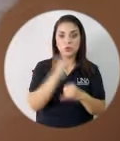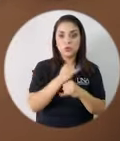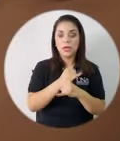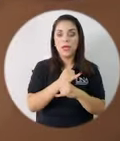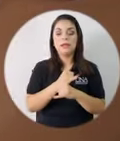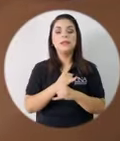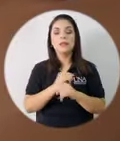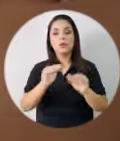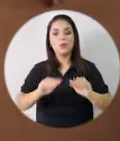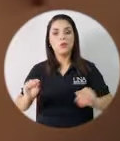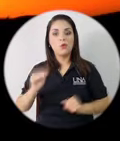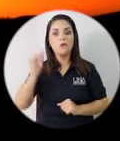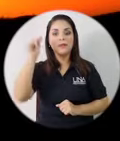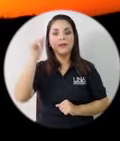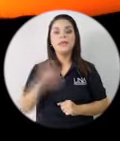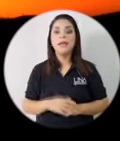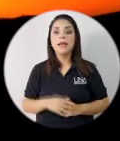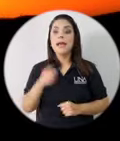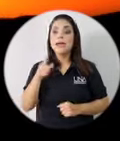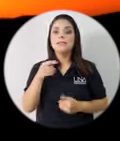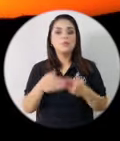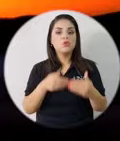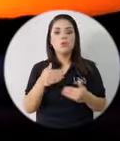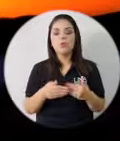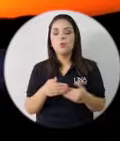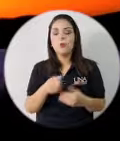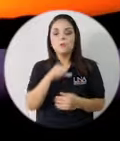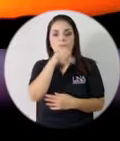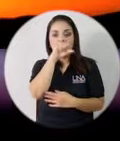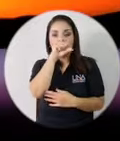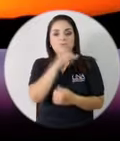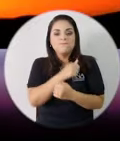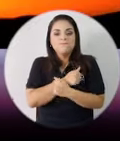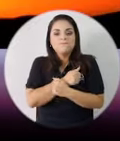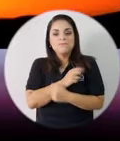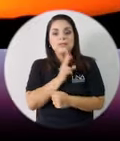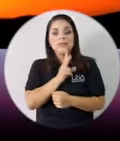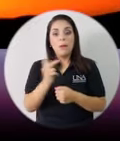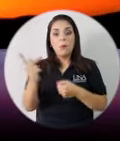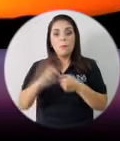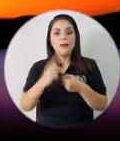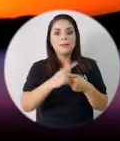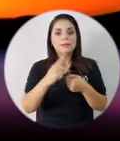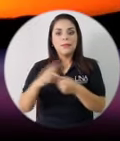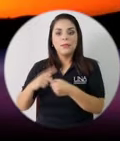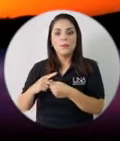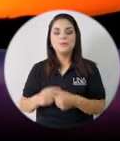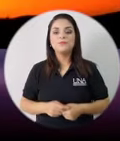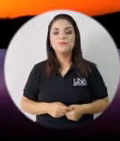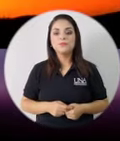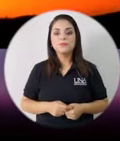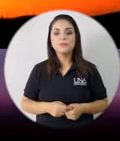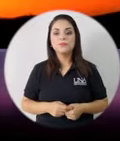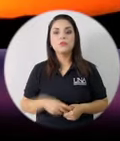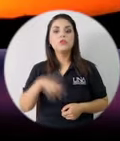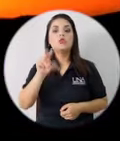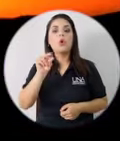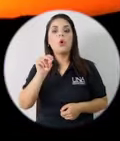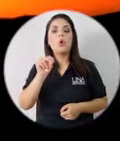proceso apasionante, muy, muy, muy apasionante y participativo, porque no fue que unas